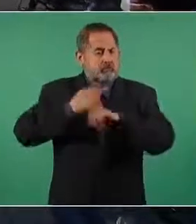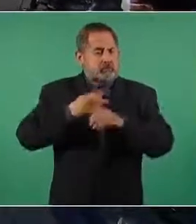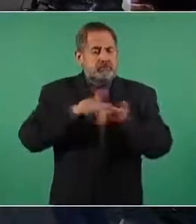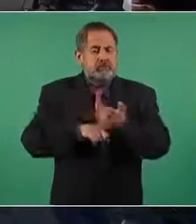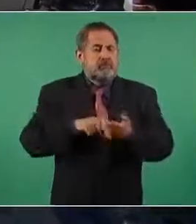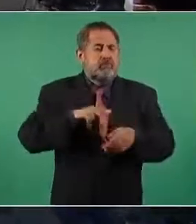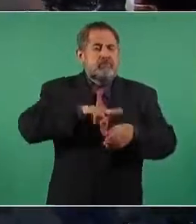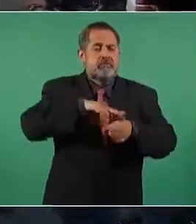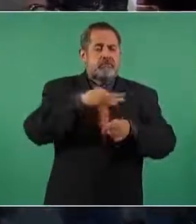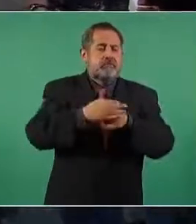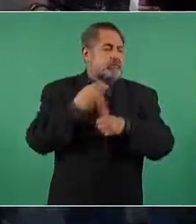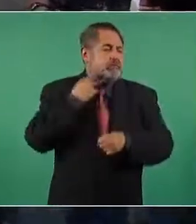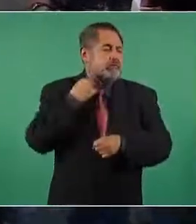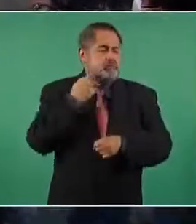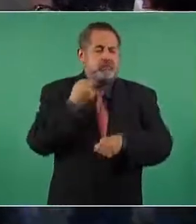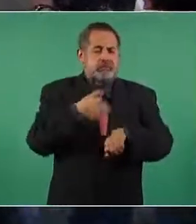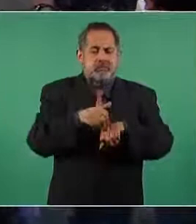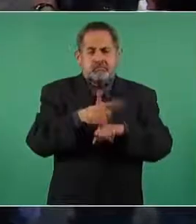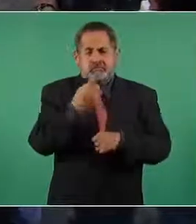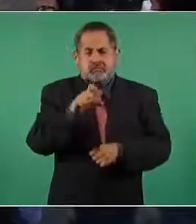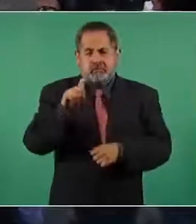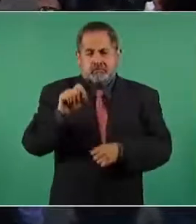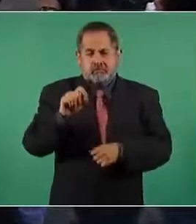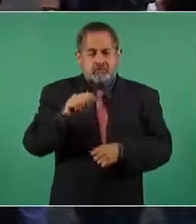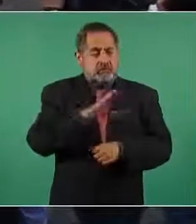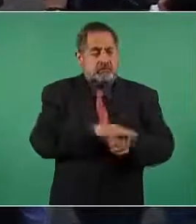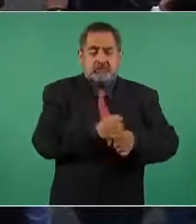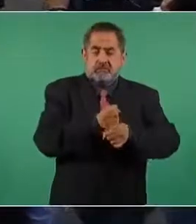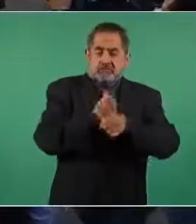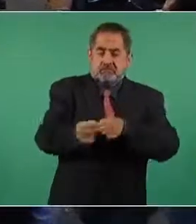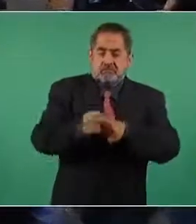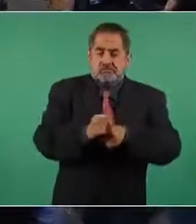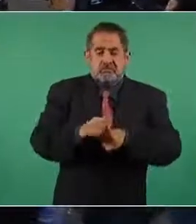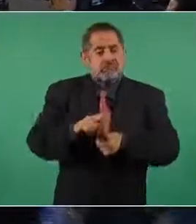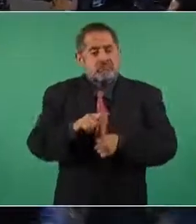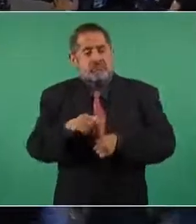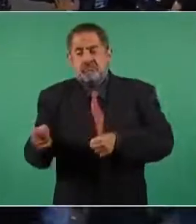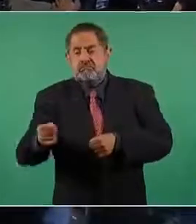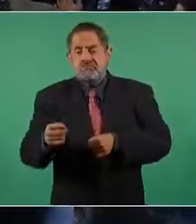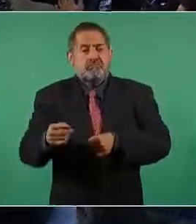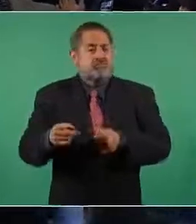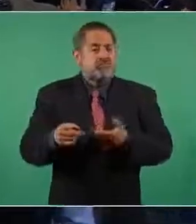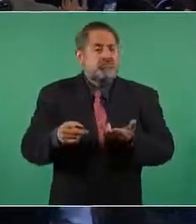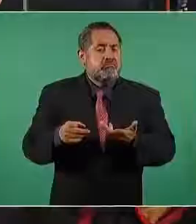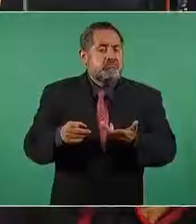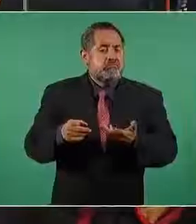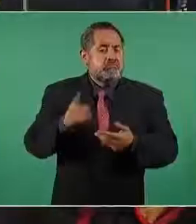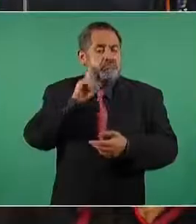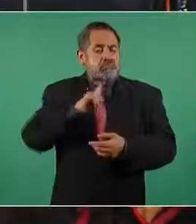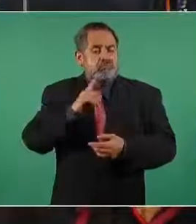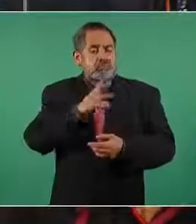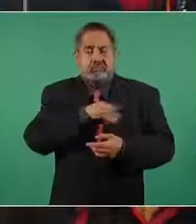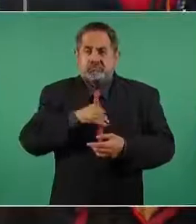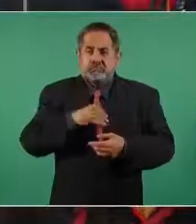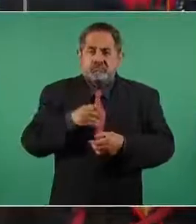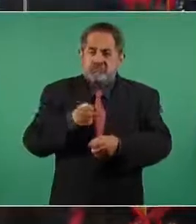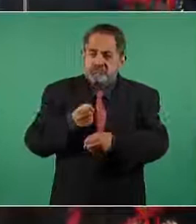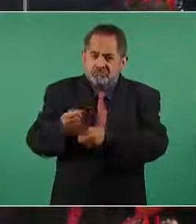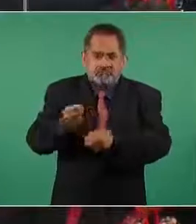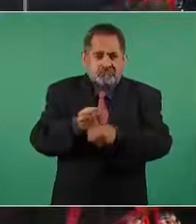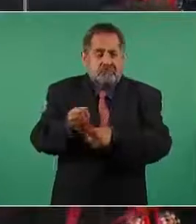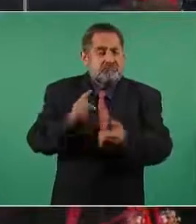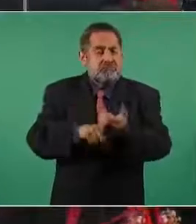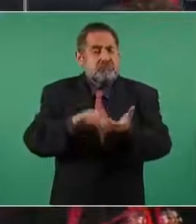notaría 120. Esto por violencia física, sustracción de sus hijos, golpes a sus hijos y a